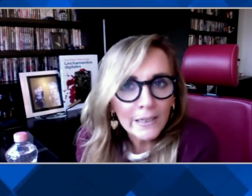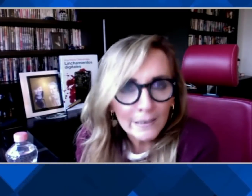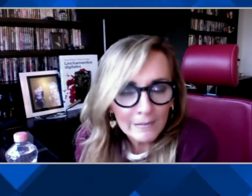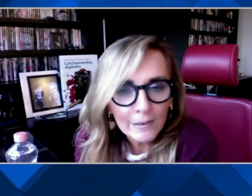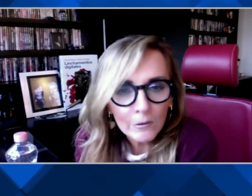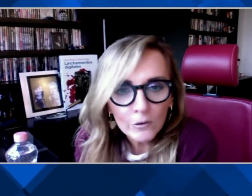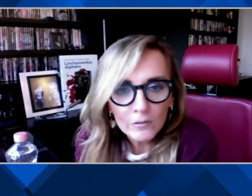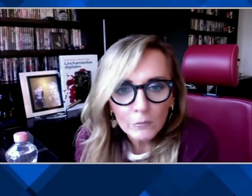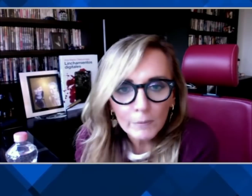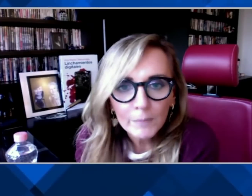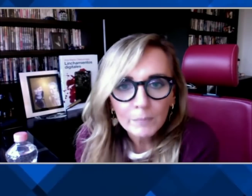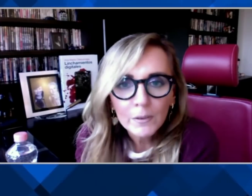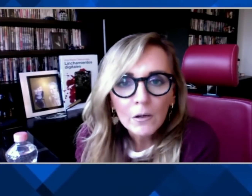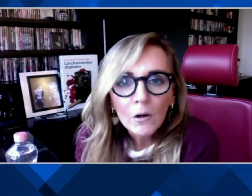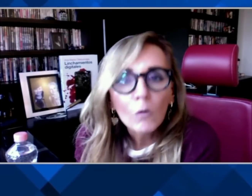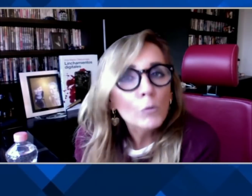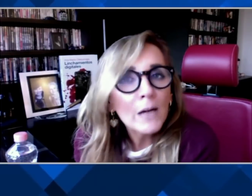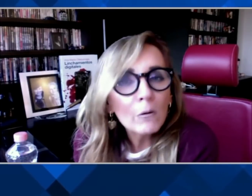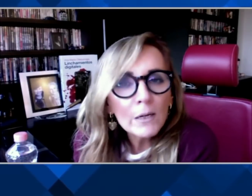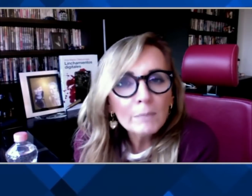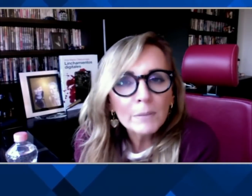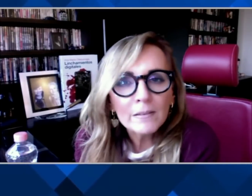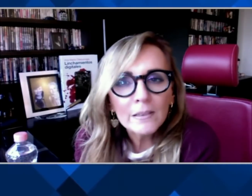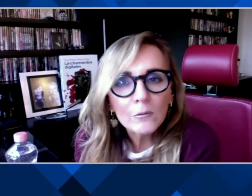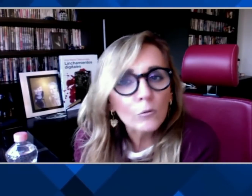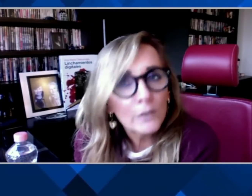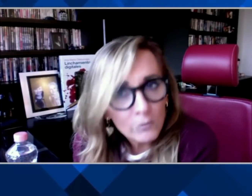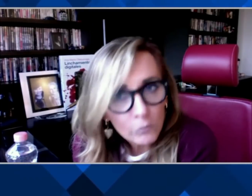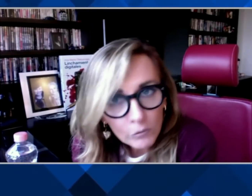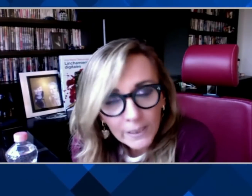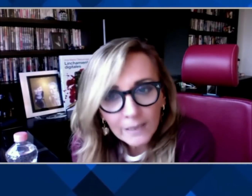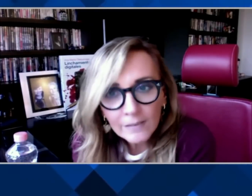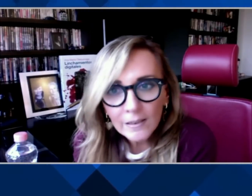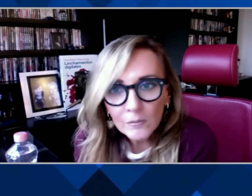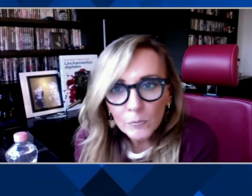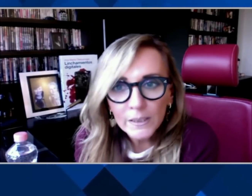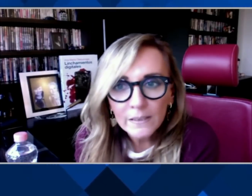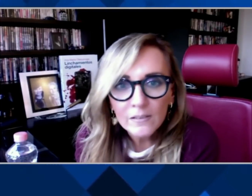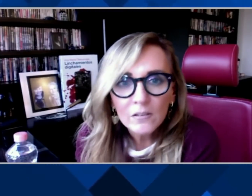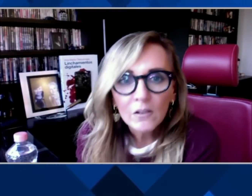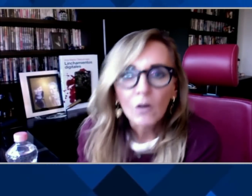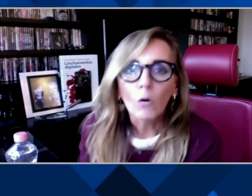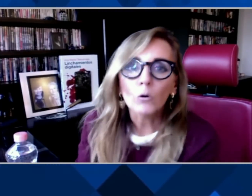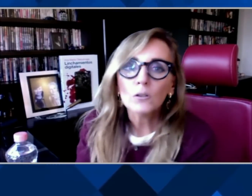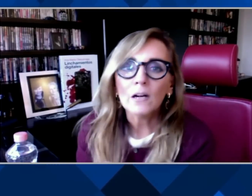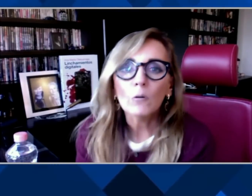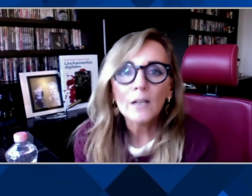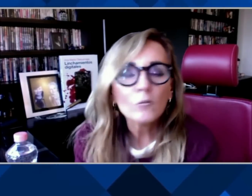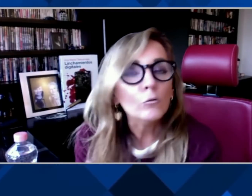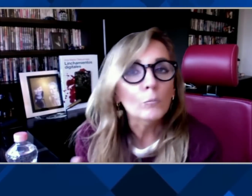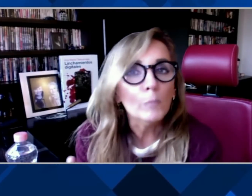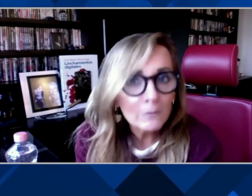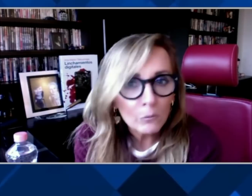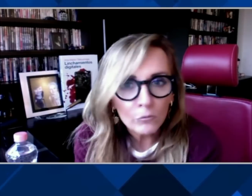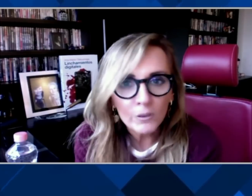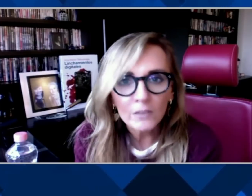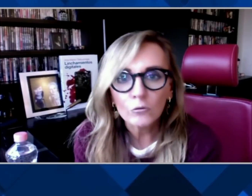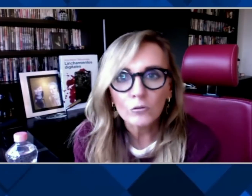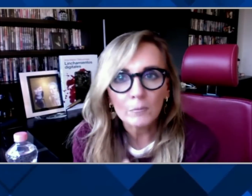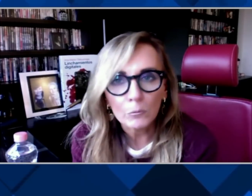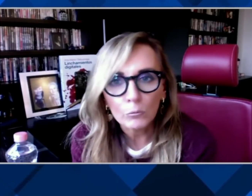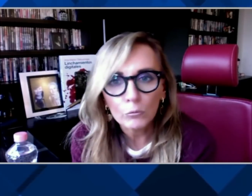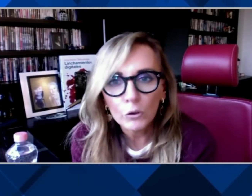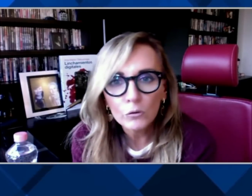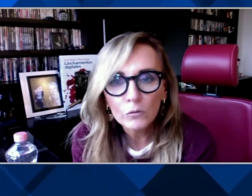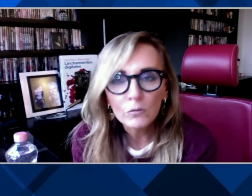surge en el siglo 19 una ola persiguiendo los derechos legales de las mujeres otra ola sumando los